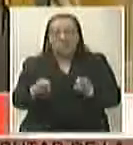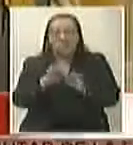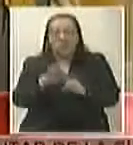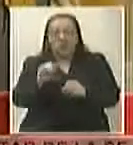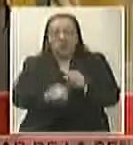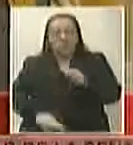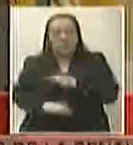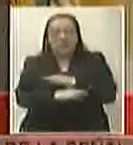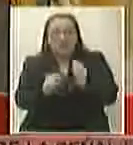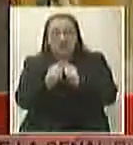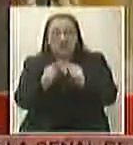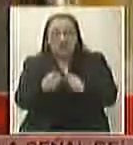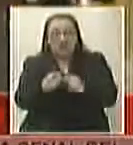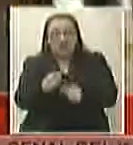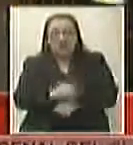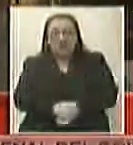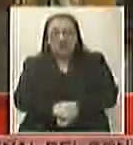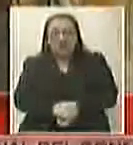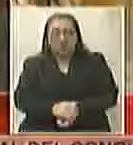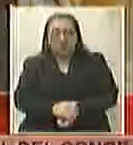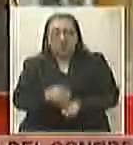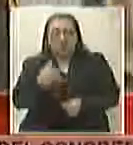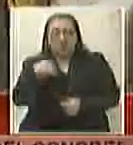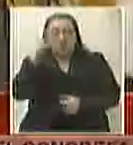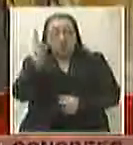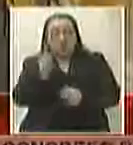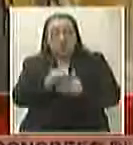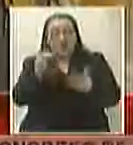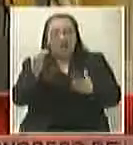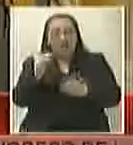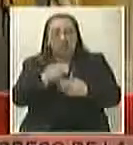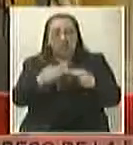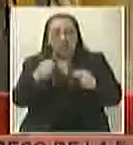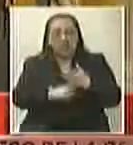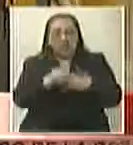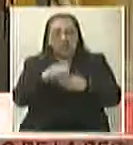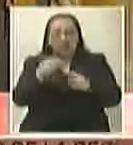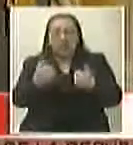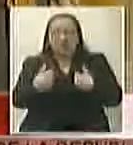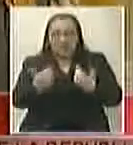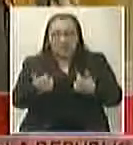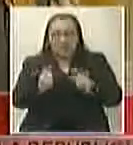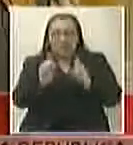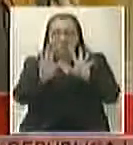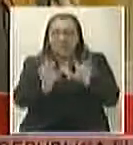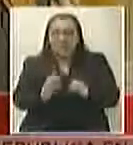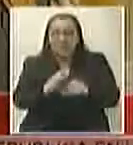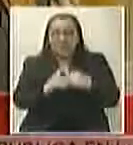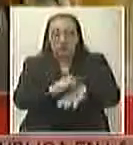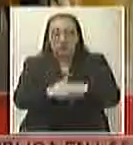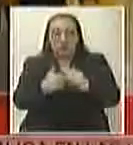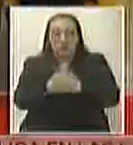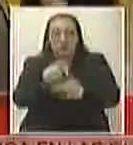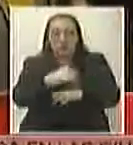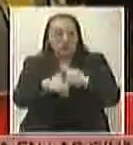importante. Y en base a ello, a la meritocracia, a tener profesores de un alto nivel que realmente tengan también un examen y sobre todo que